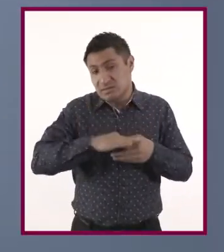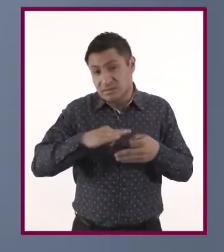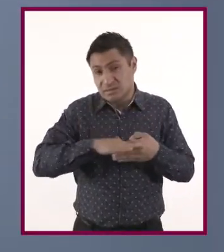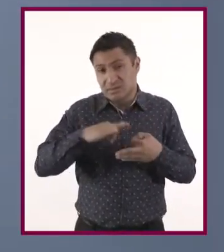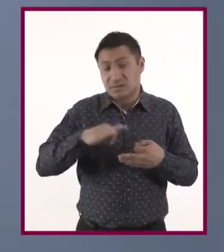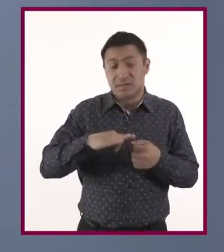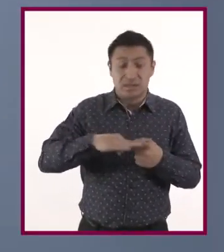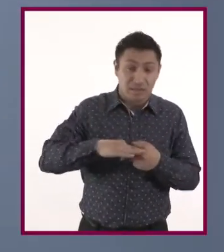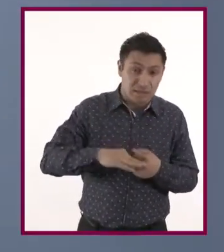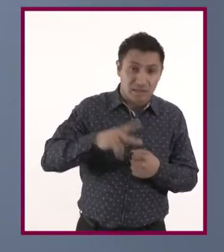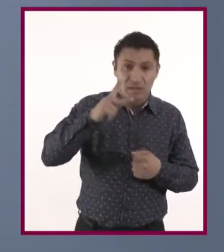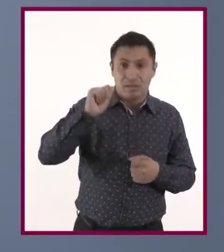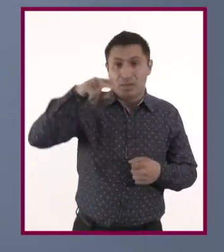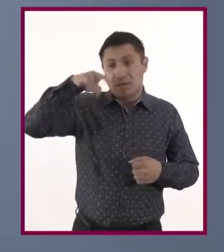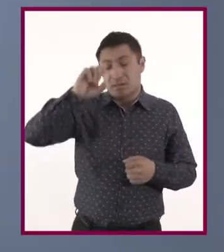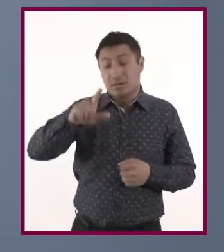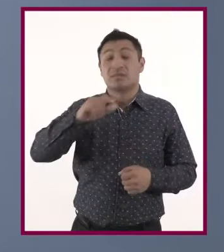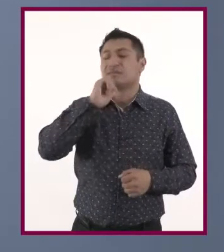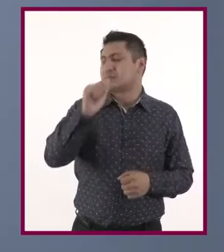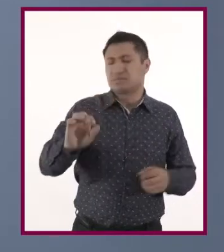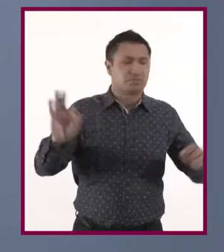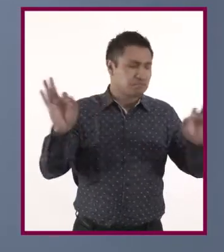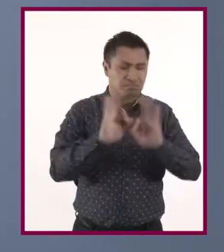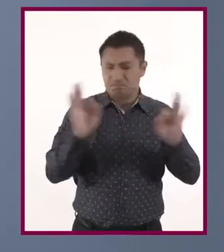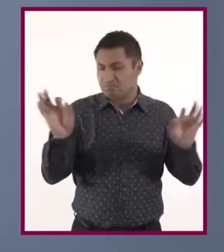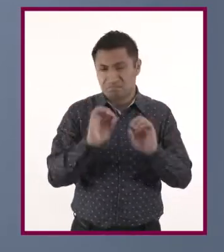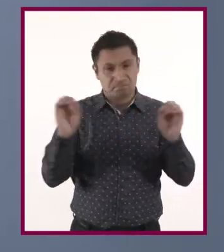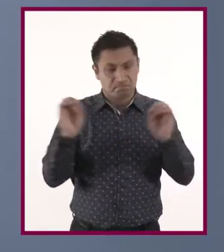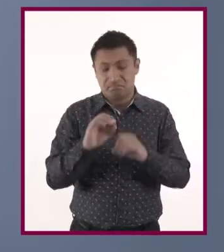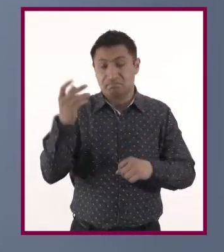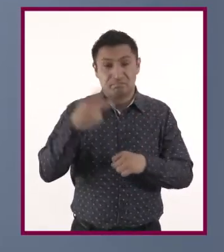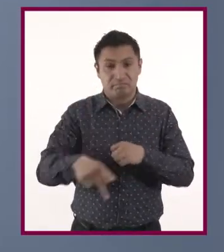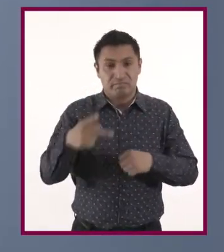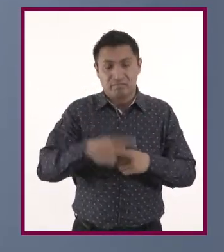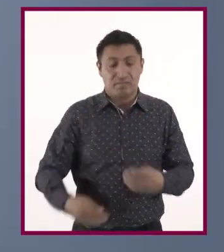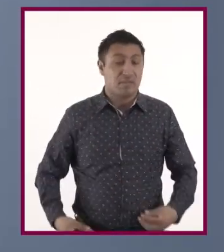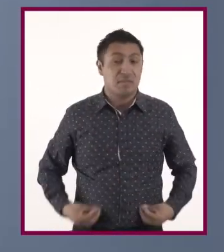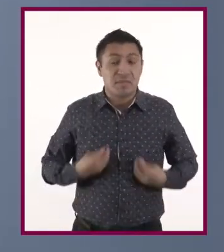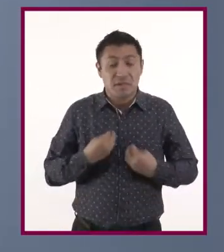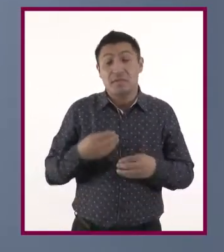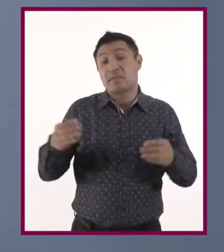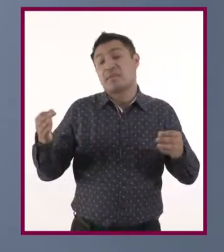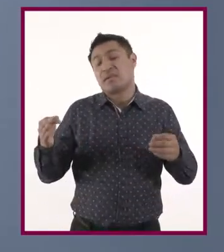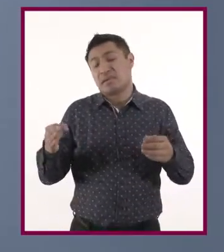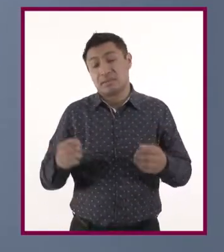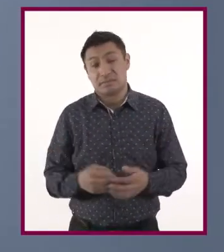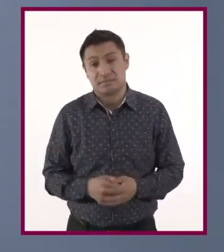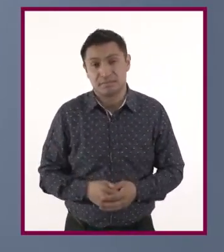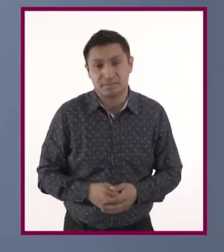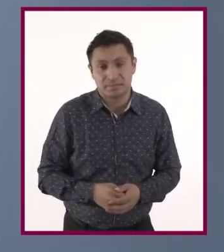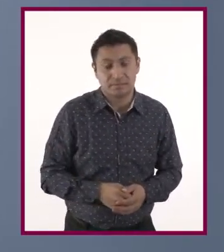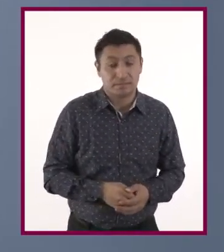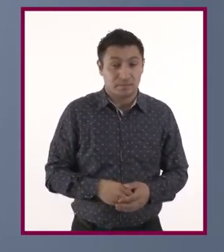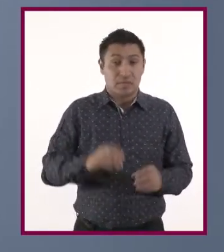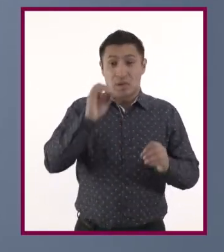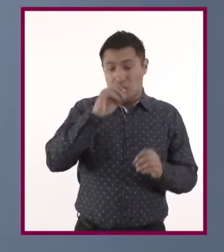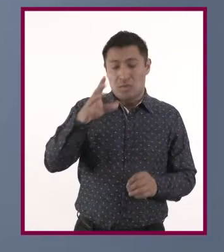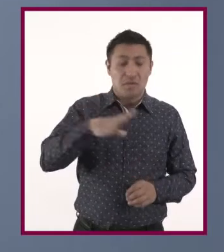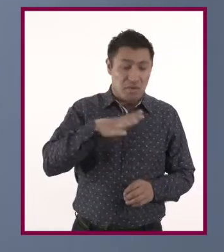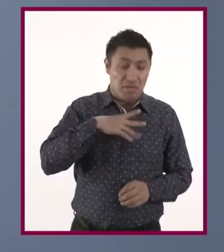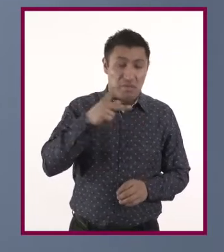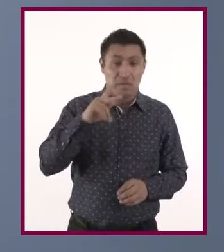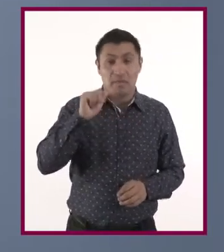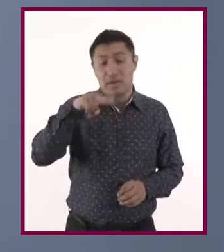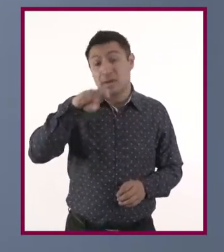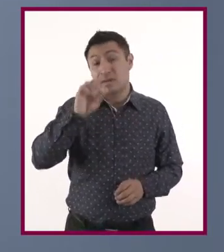tenemos registrado que existan riesgos de salud por vivir cerca o tener paneles solares. Los componentes